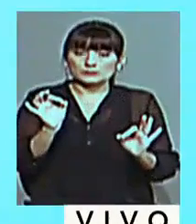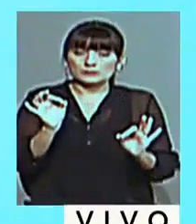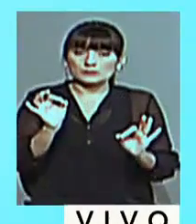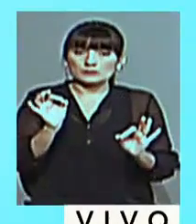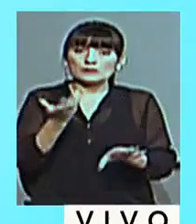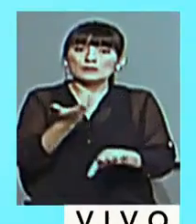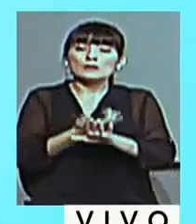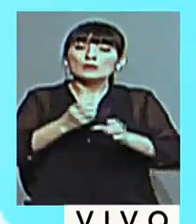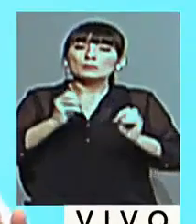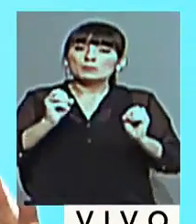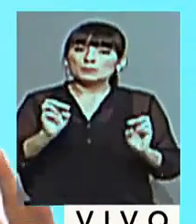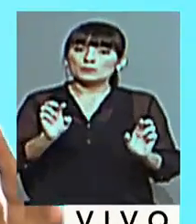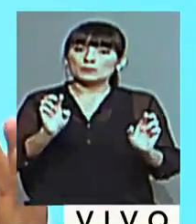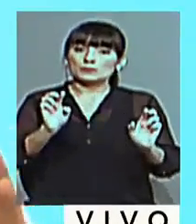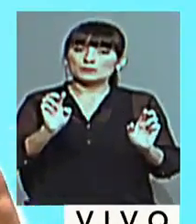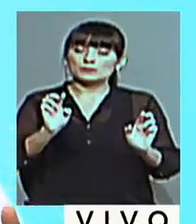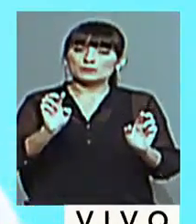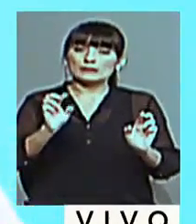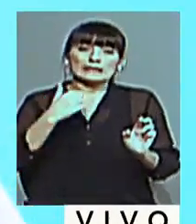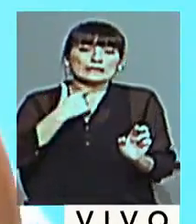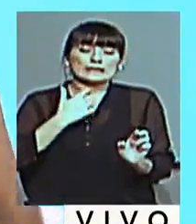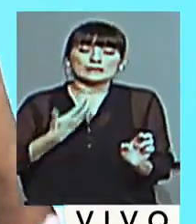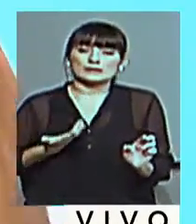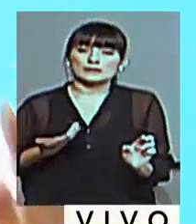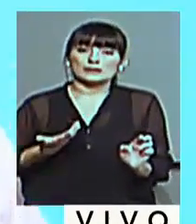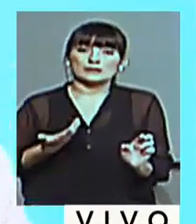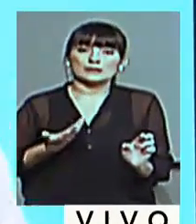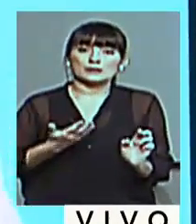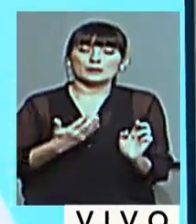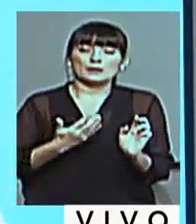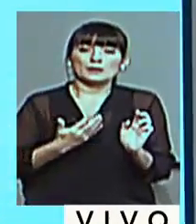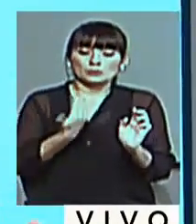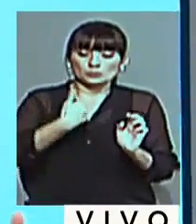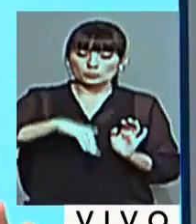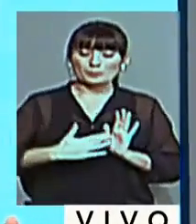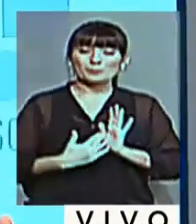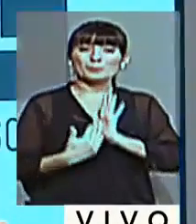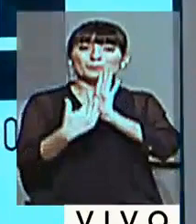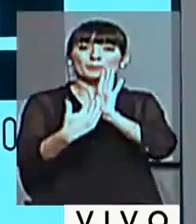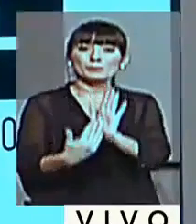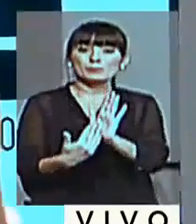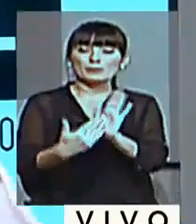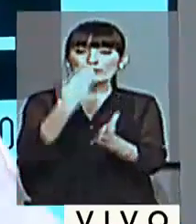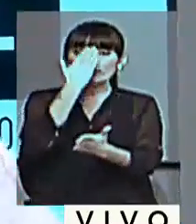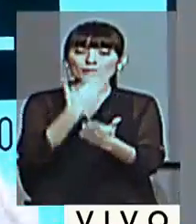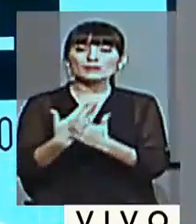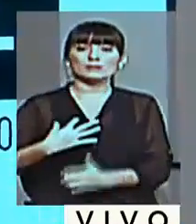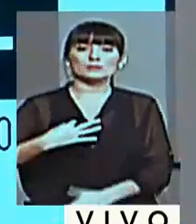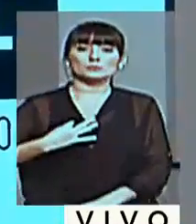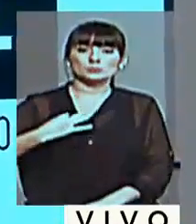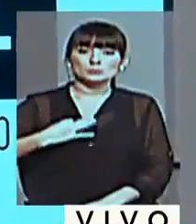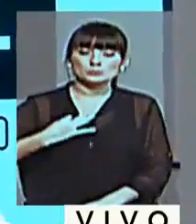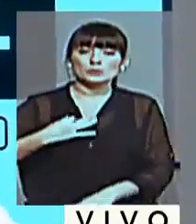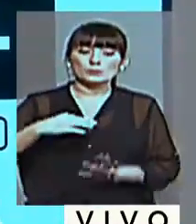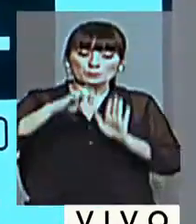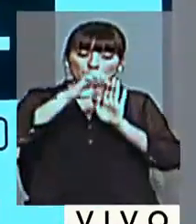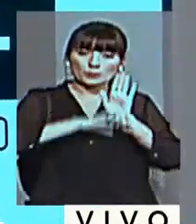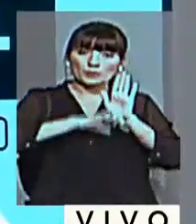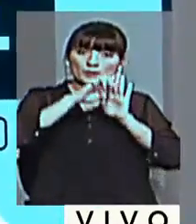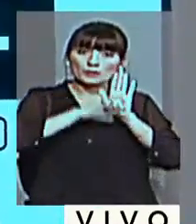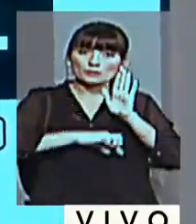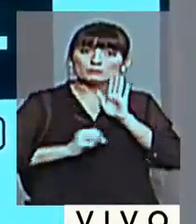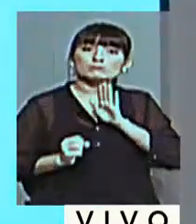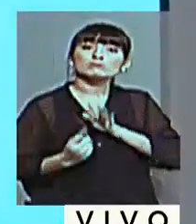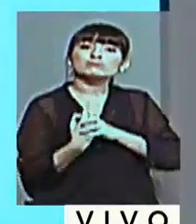la oportunidad de que nos presentemos ante la ciudadanía con los proyectos que